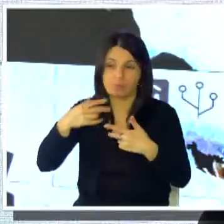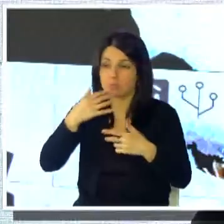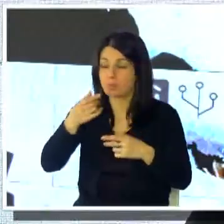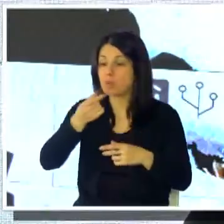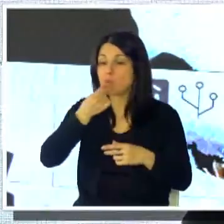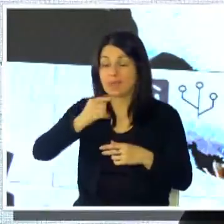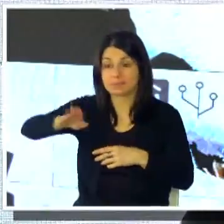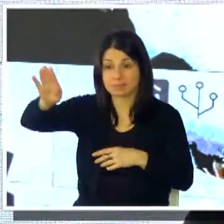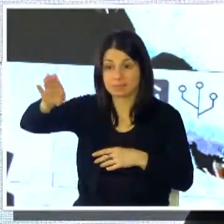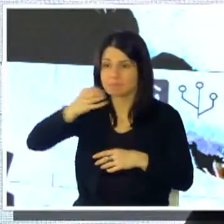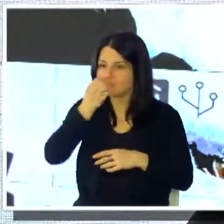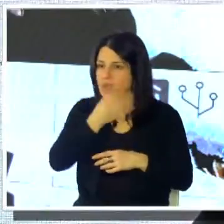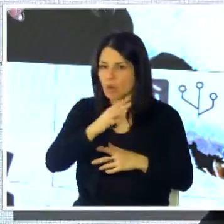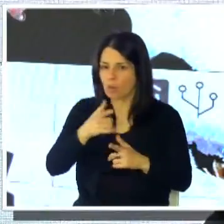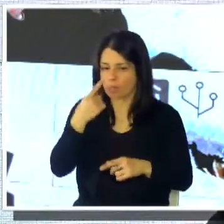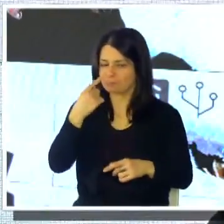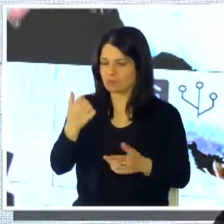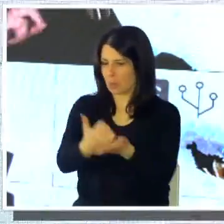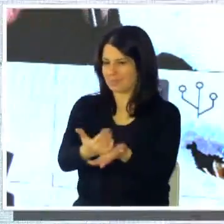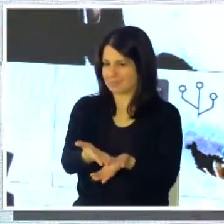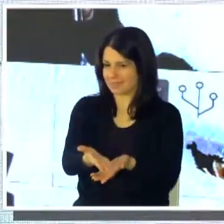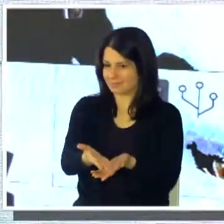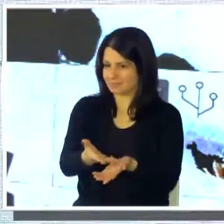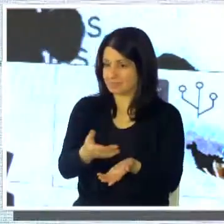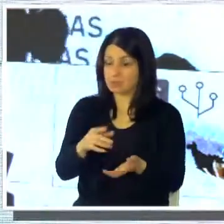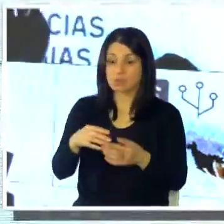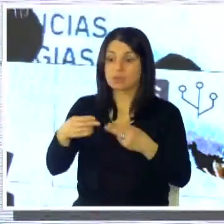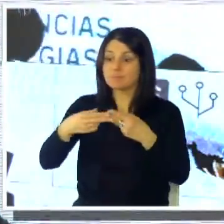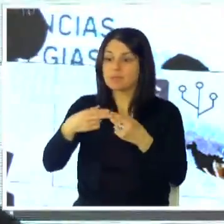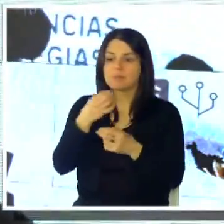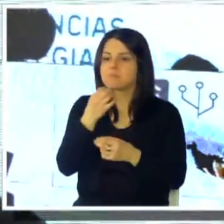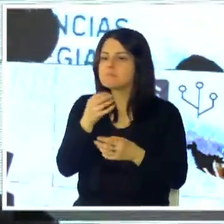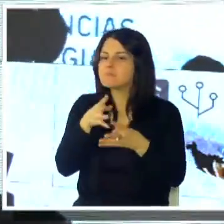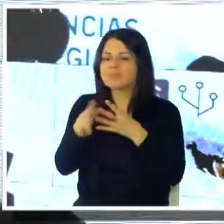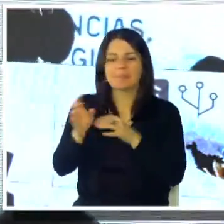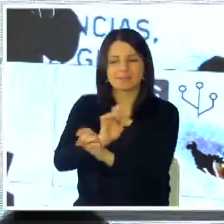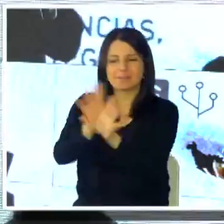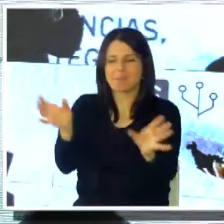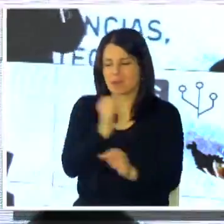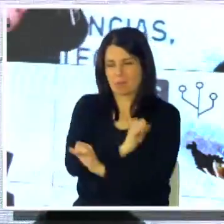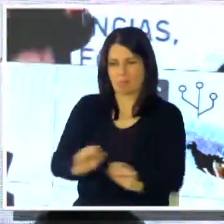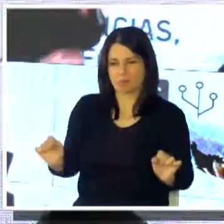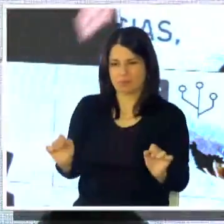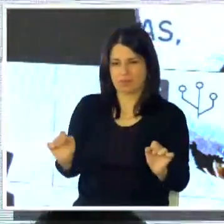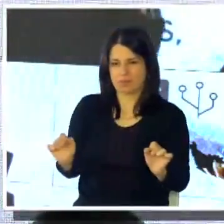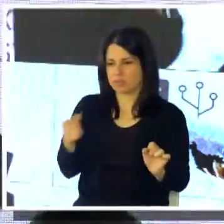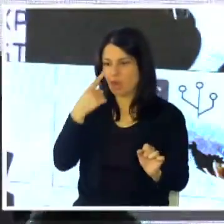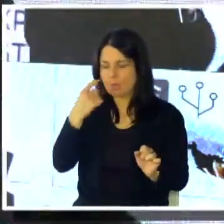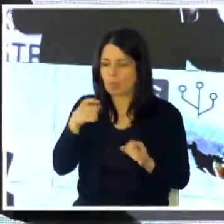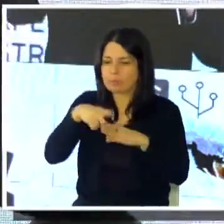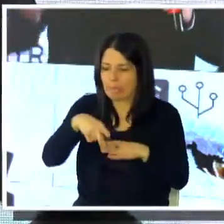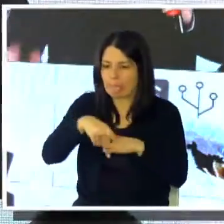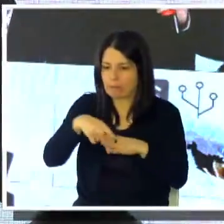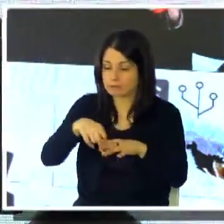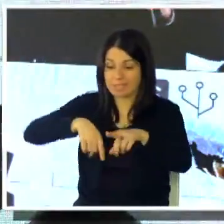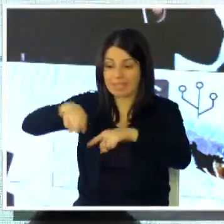árbitro cuando mejor anda es cuando no se nota. Entonces la plataforma tiene que ser lo más transparente posible y que la gestión de